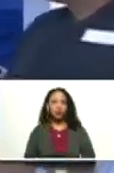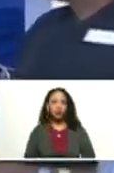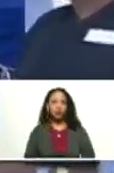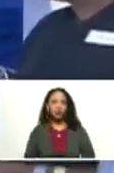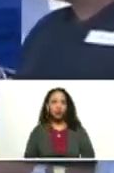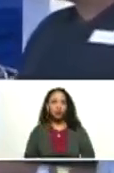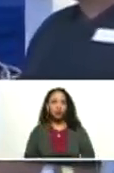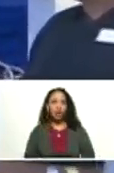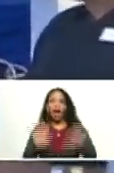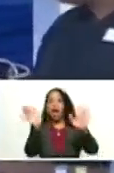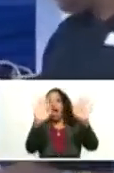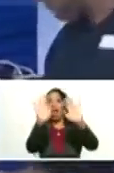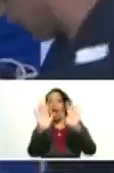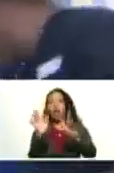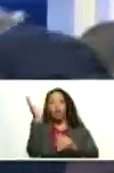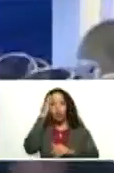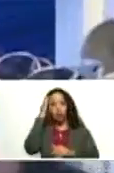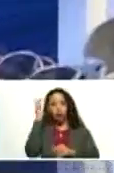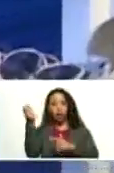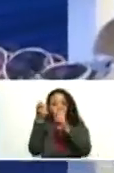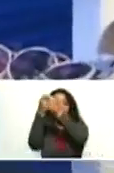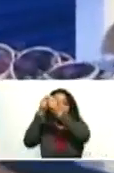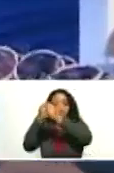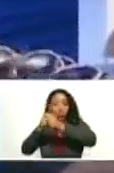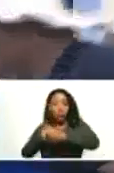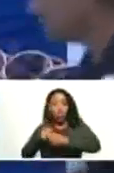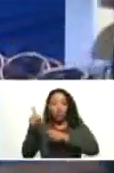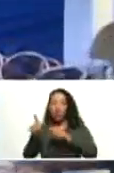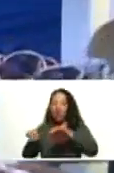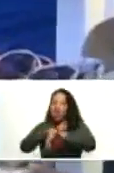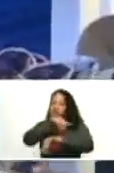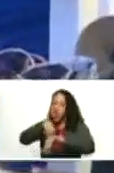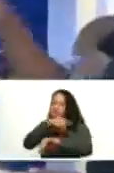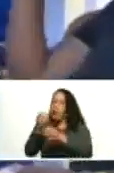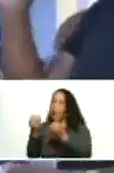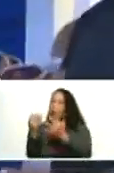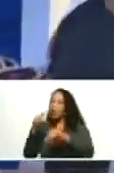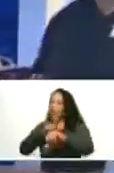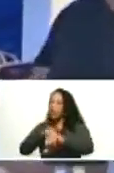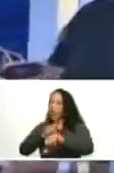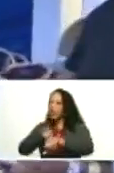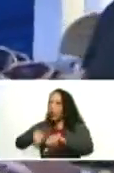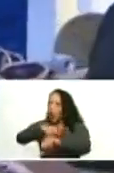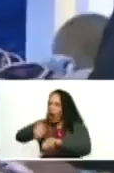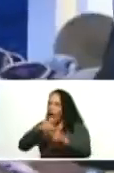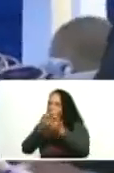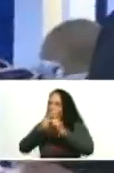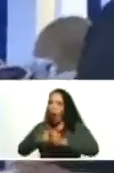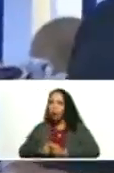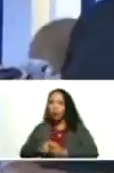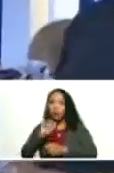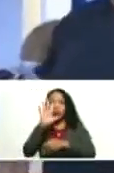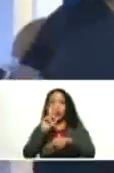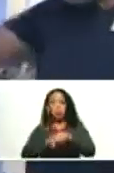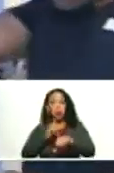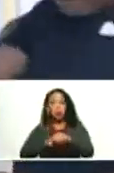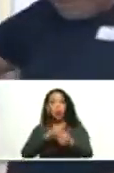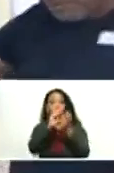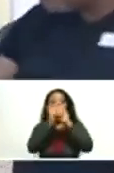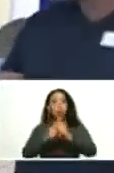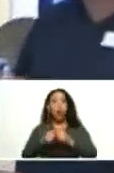Ah, correcto, mira. Está bien tejido, vale. ¿Cuánto te tarda tejer esto? En 5 minutos, o sea que tú lo que